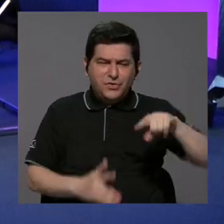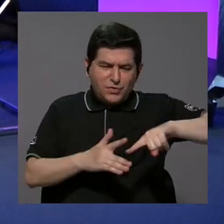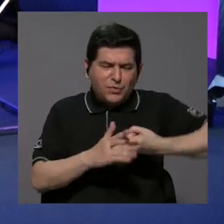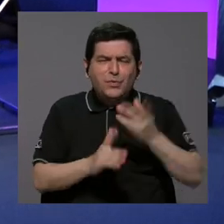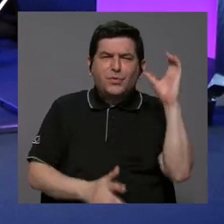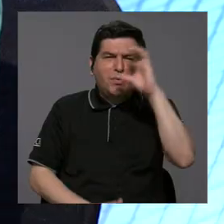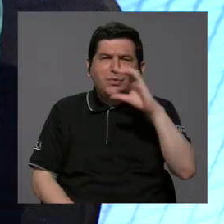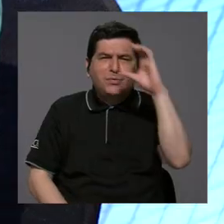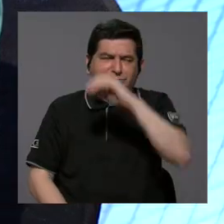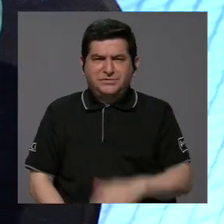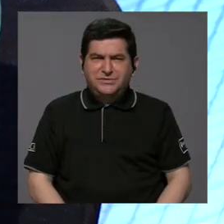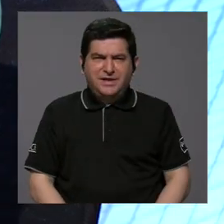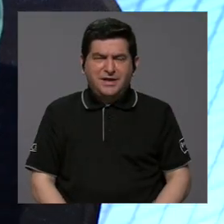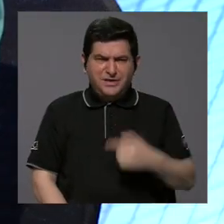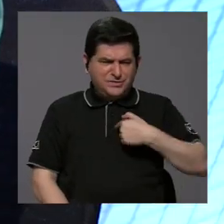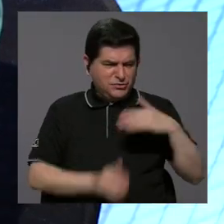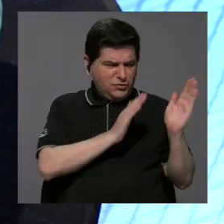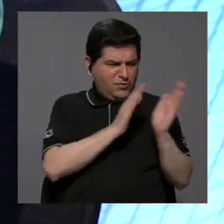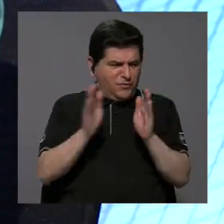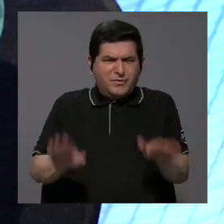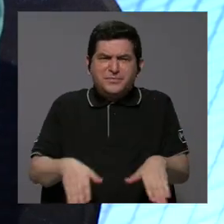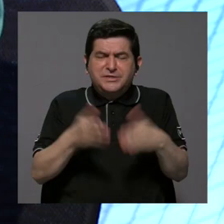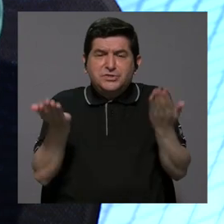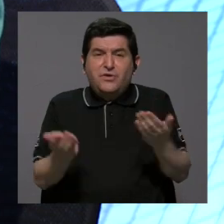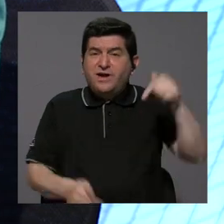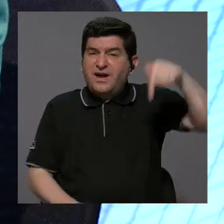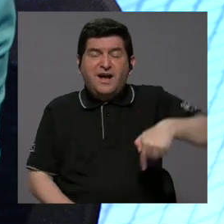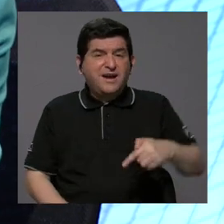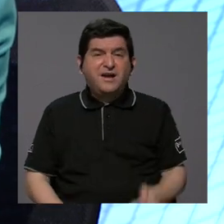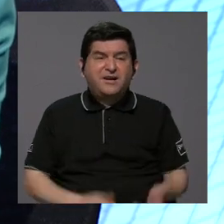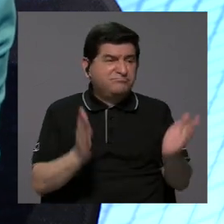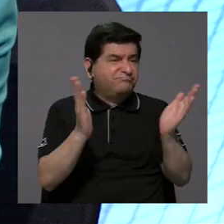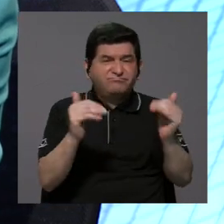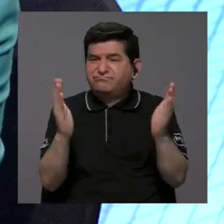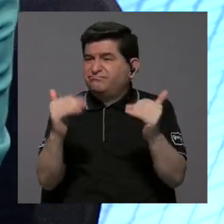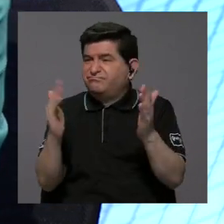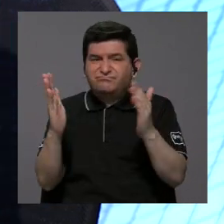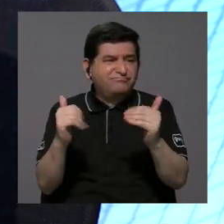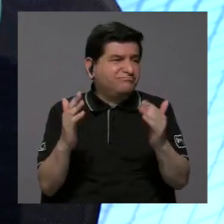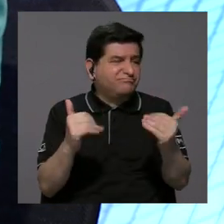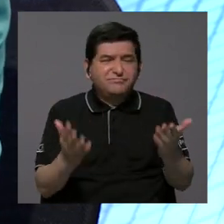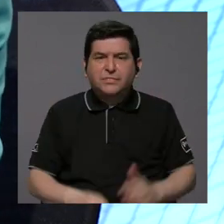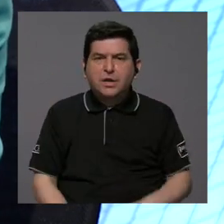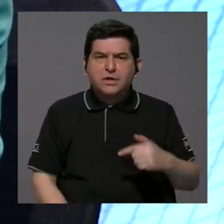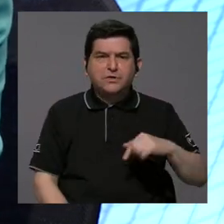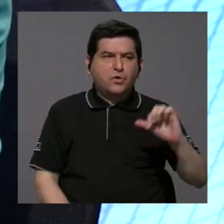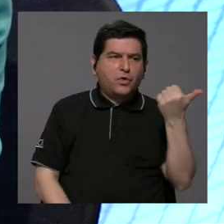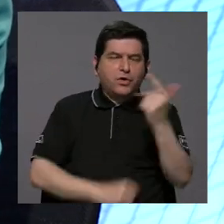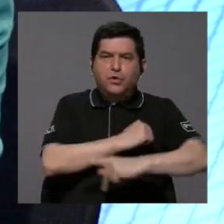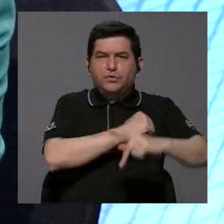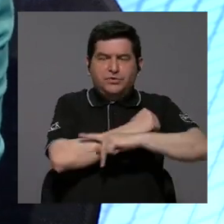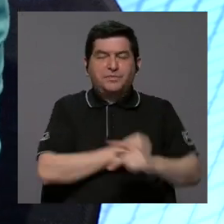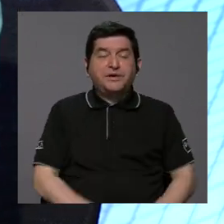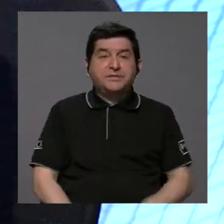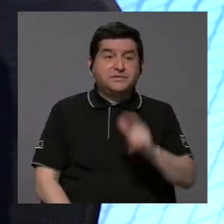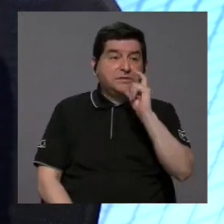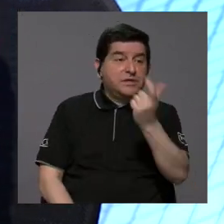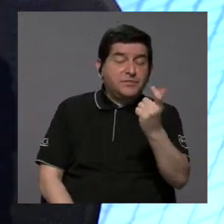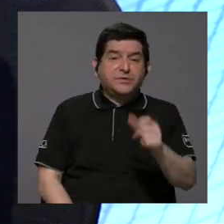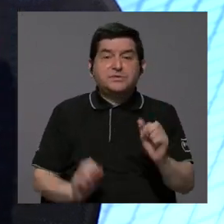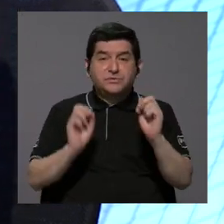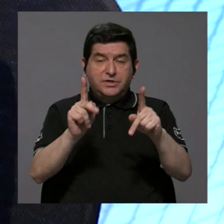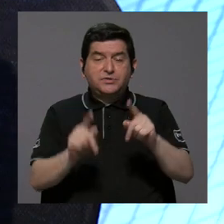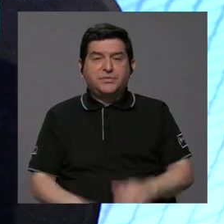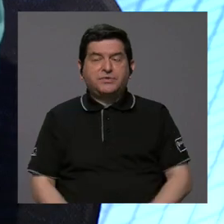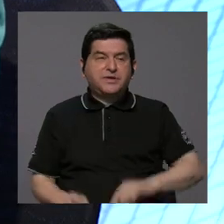buscar cómo formarme en esa área aquí no no veía por dónde entonces busqué afuera y bueno afortunadamente tuve la